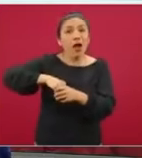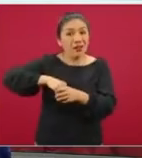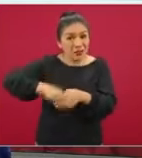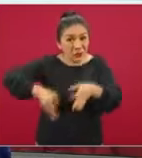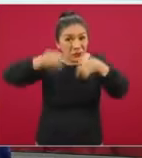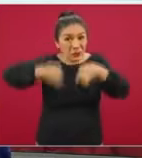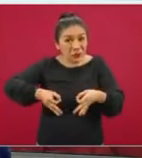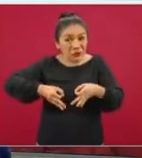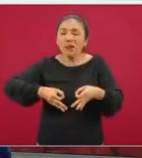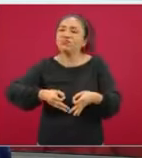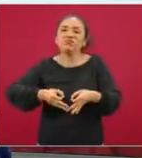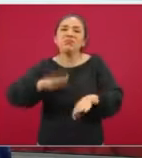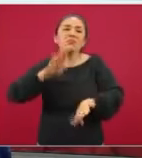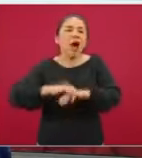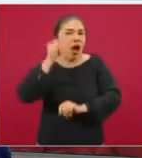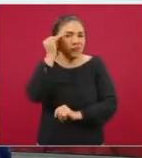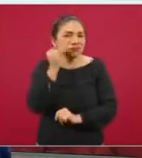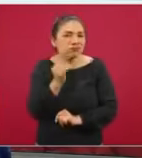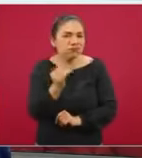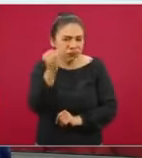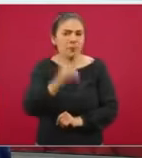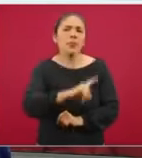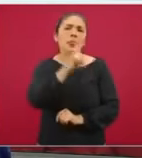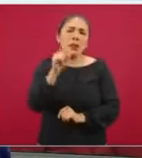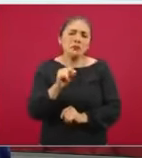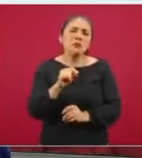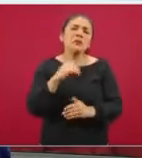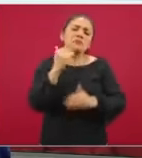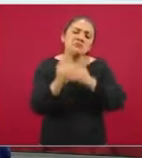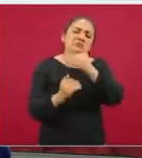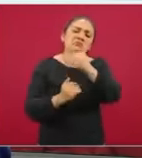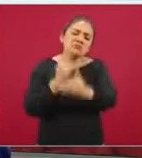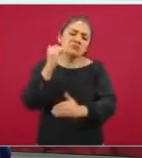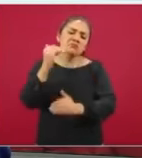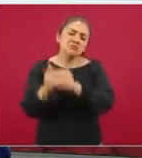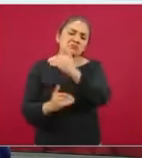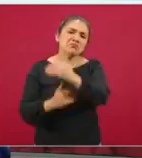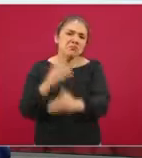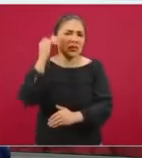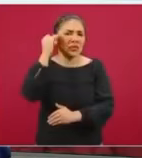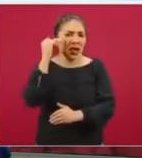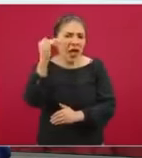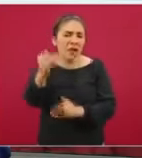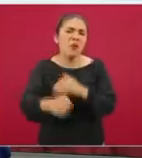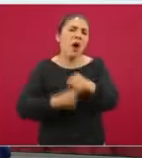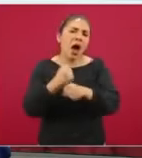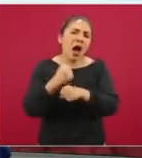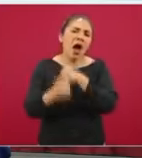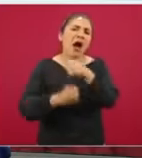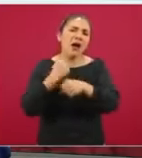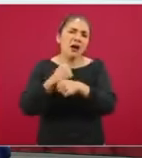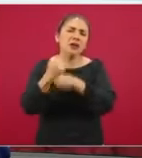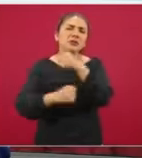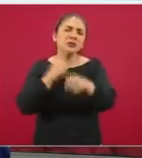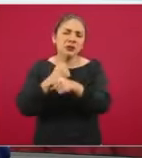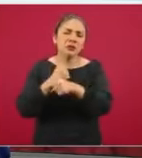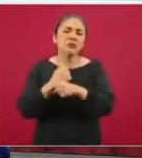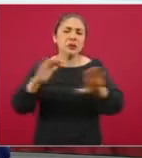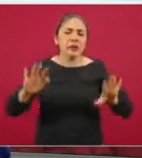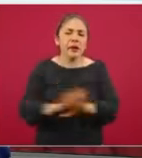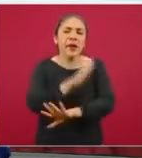tan oportuna. Sin embargo, en la medida que fueron avanzando las décadas y en la medida que se